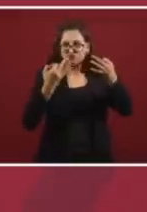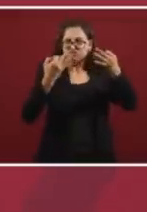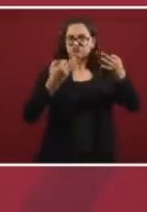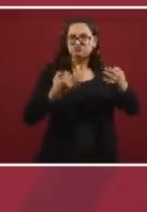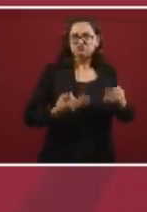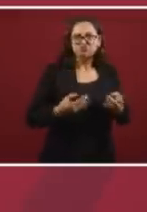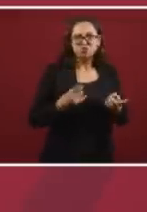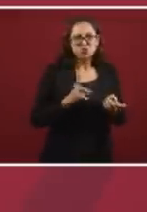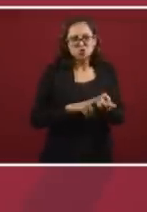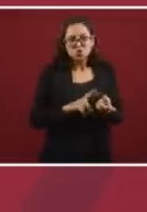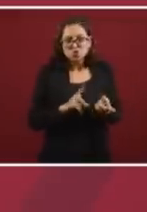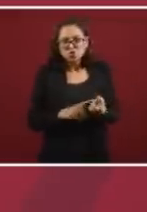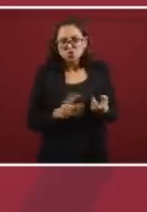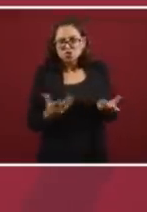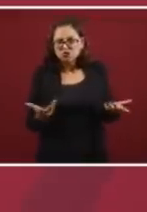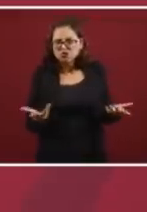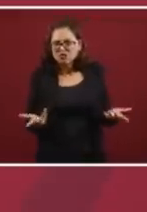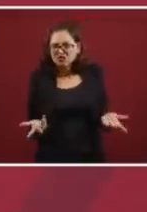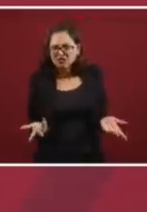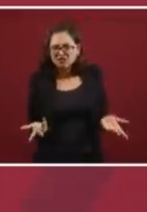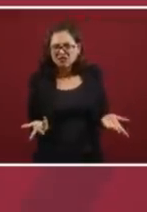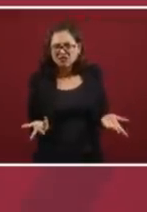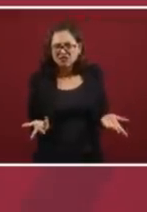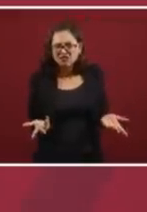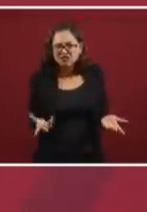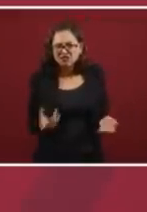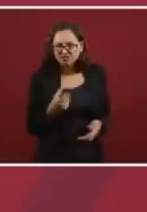no quedan gentes de bien